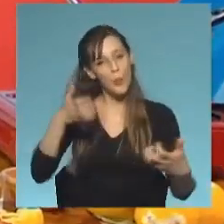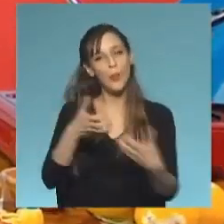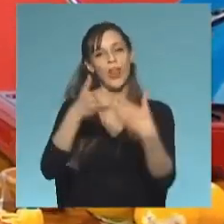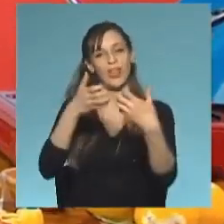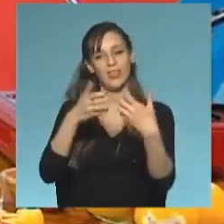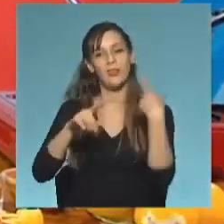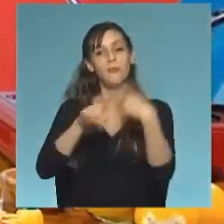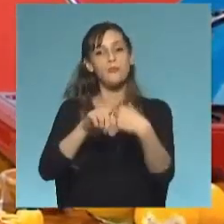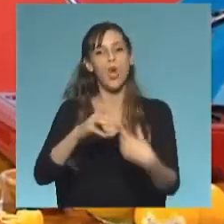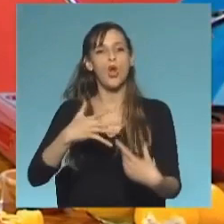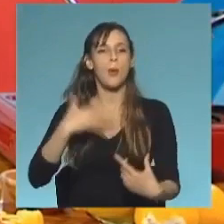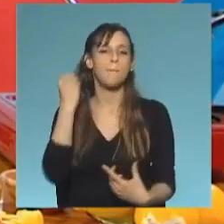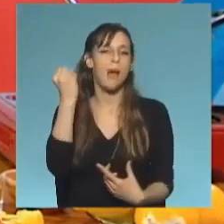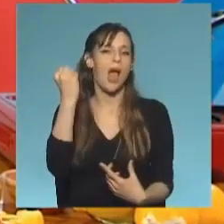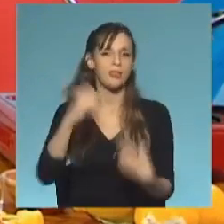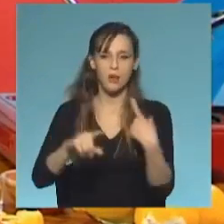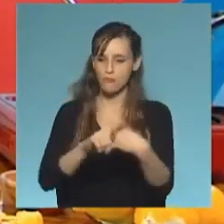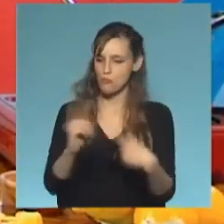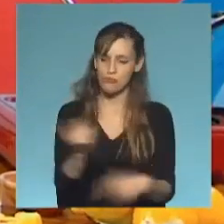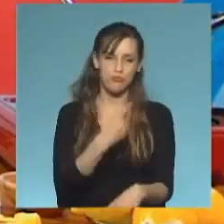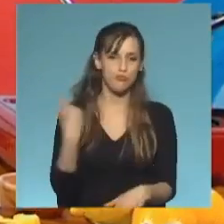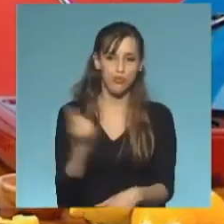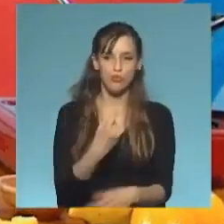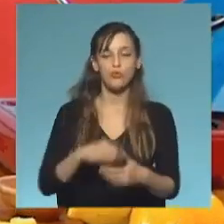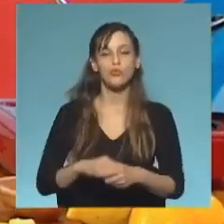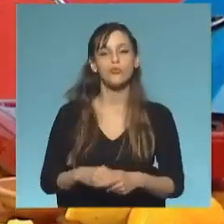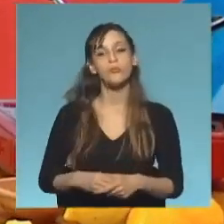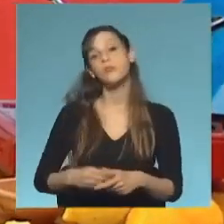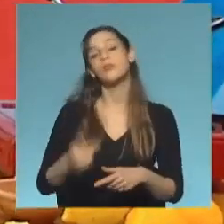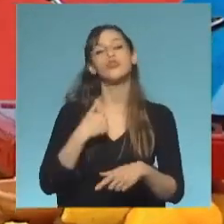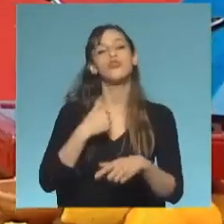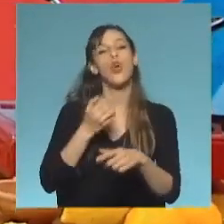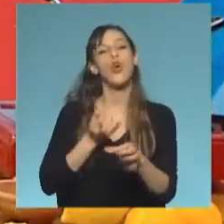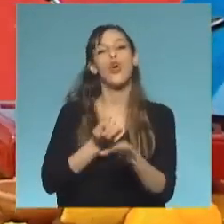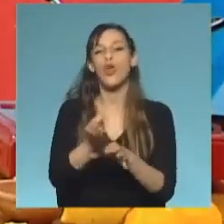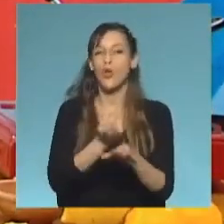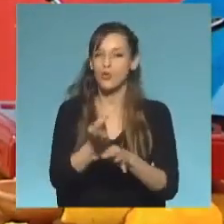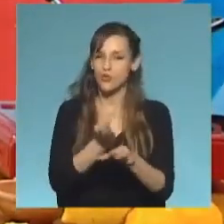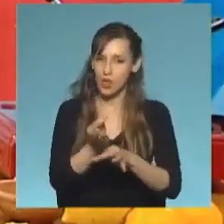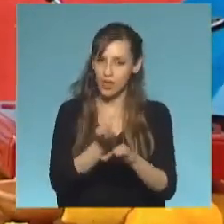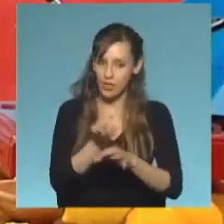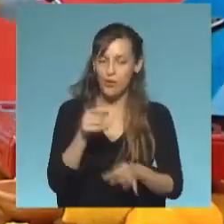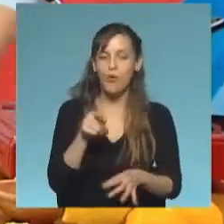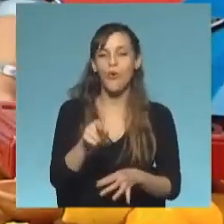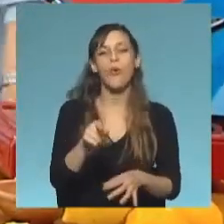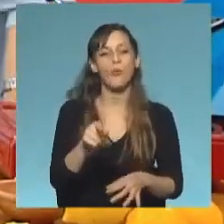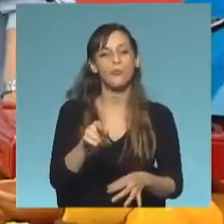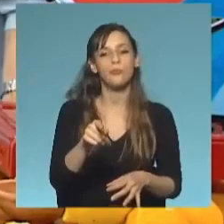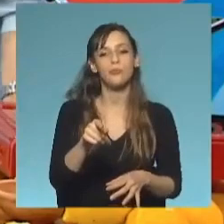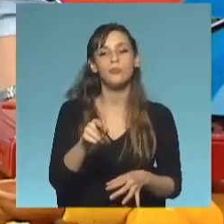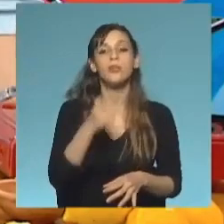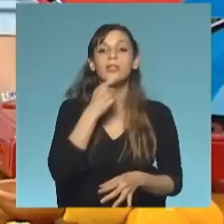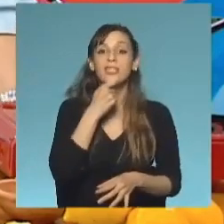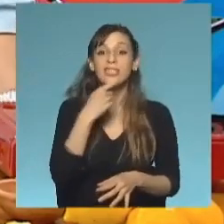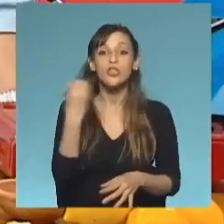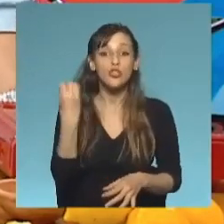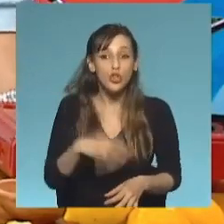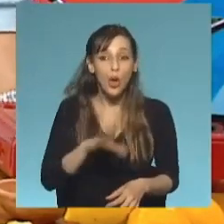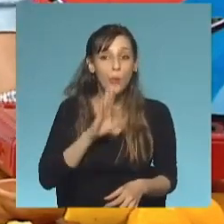patria, y por todos nosotros. ¿Sabes qué te recomiendo también cuando tenés que hacer que te queda un poquito de